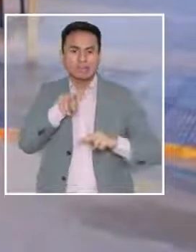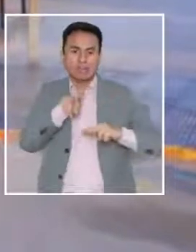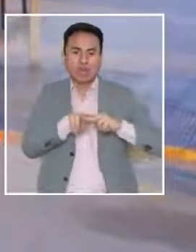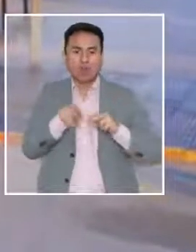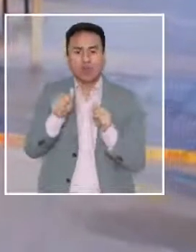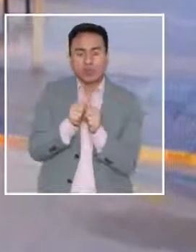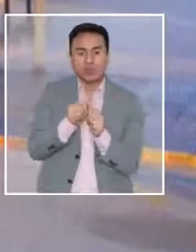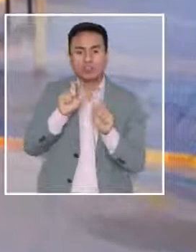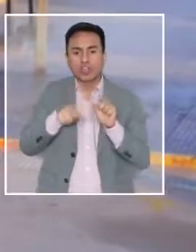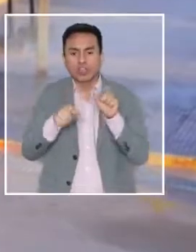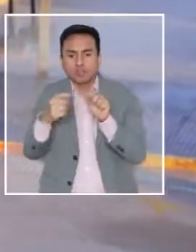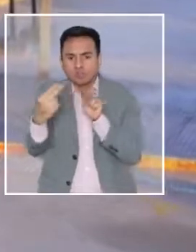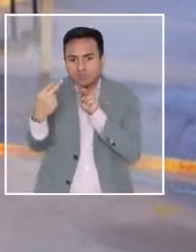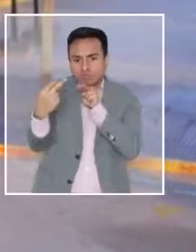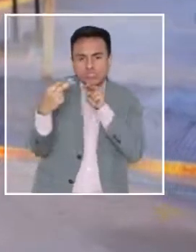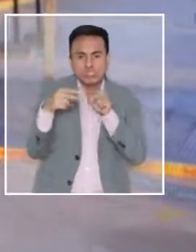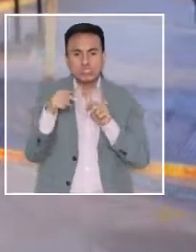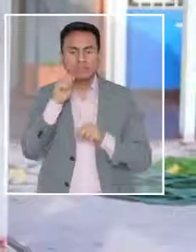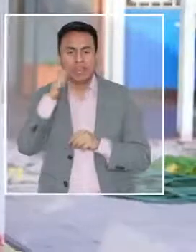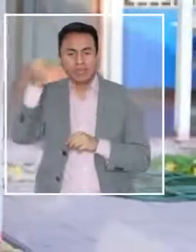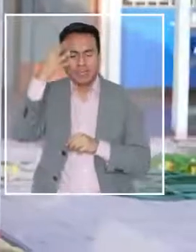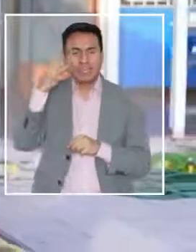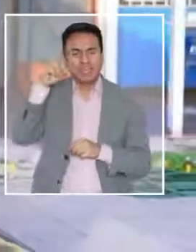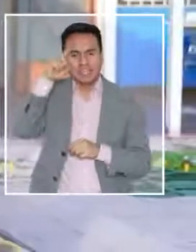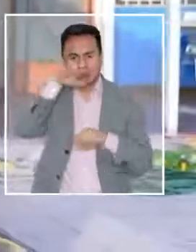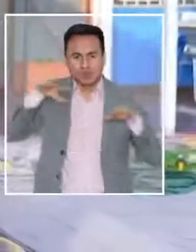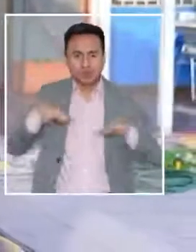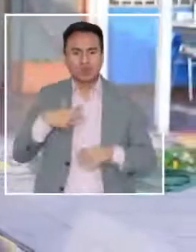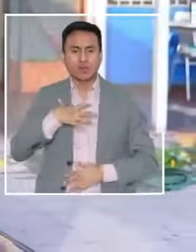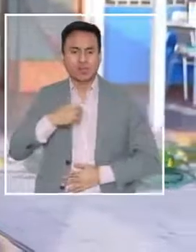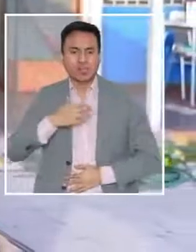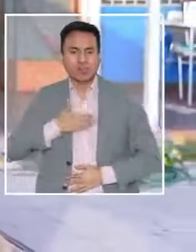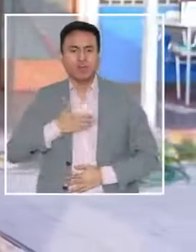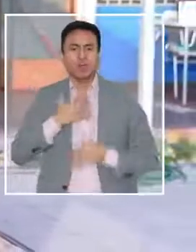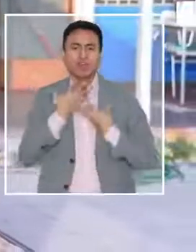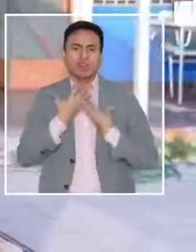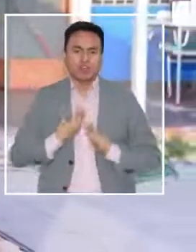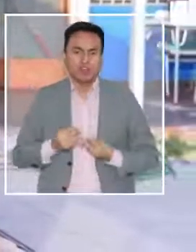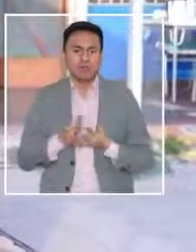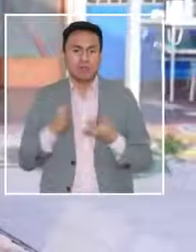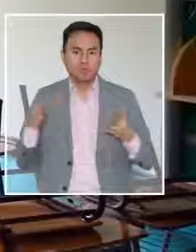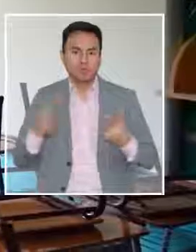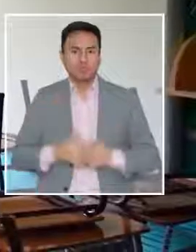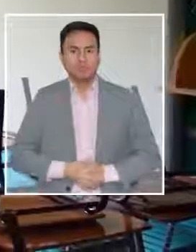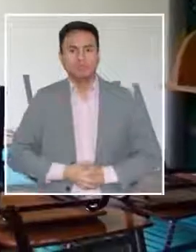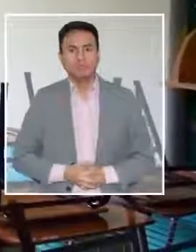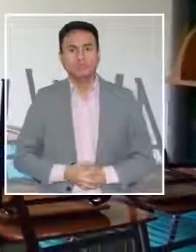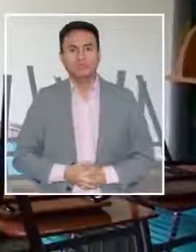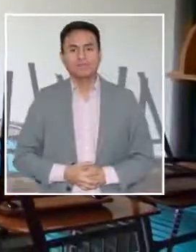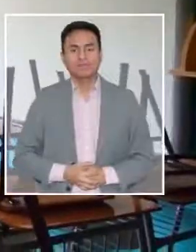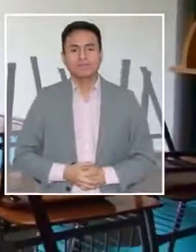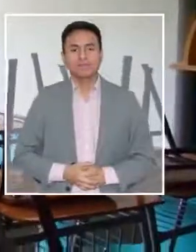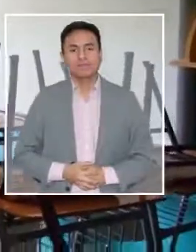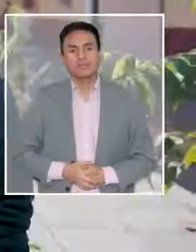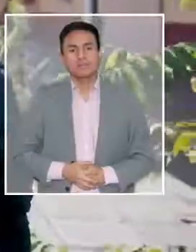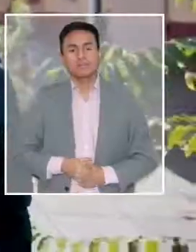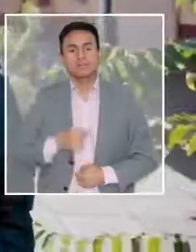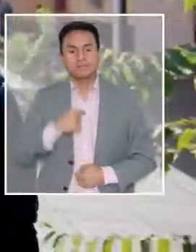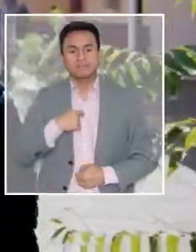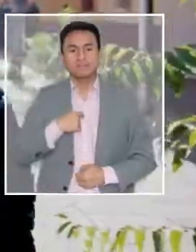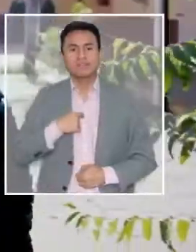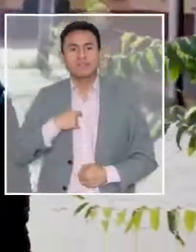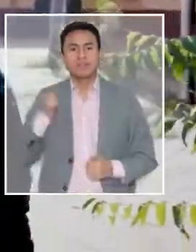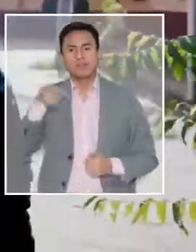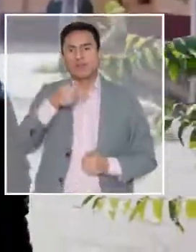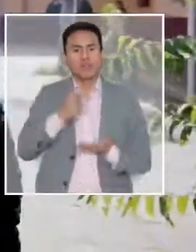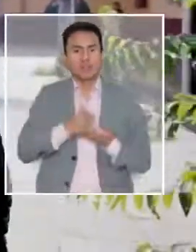era estar sentados con ellos ahí de punto fijo. El aprendizaje nos costó mucho con mi hijo, se frustraba mucho. Falté muchos